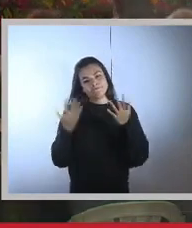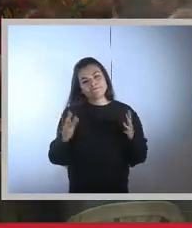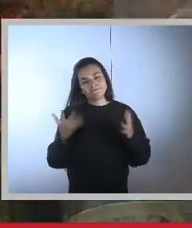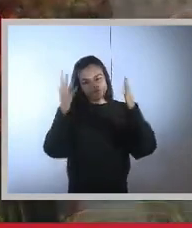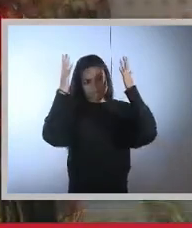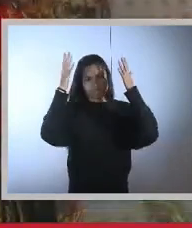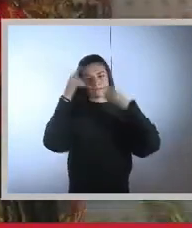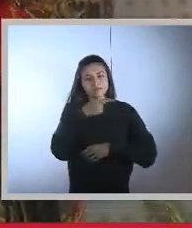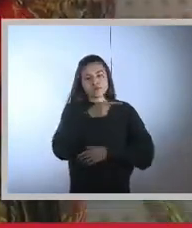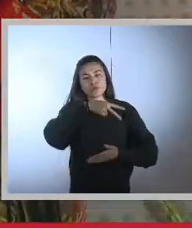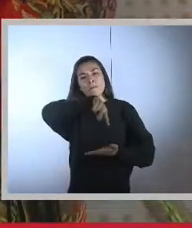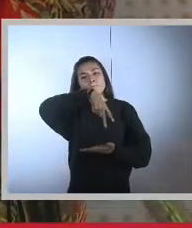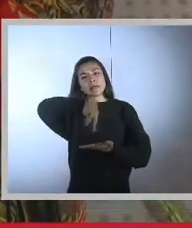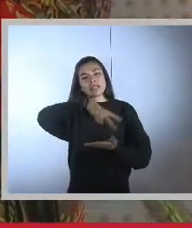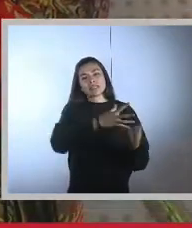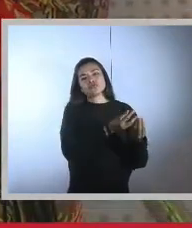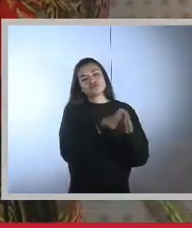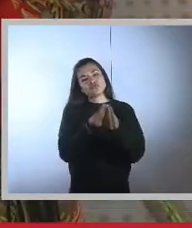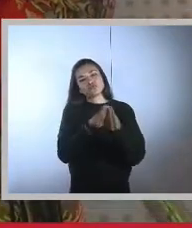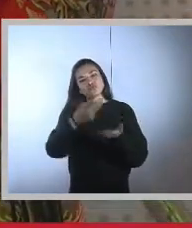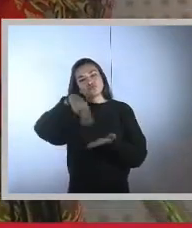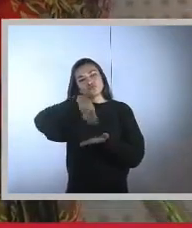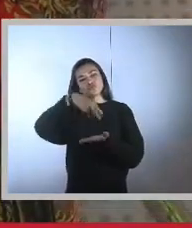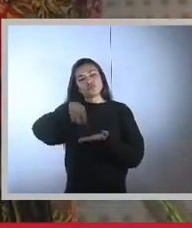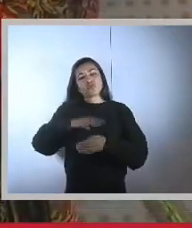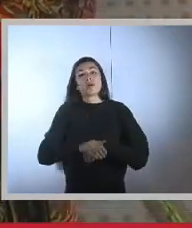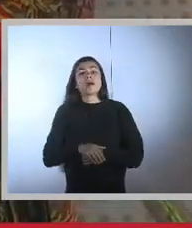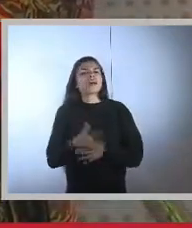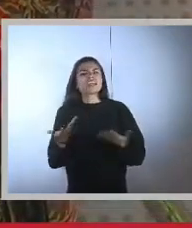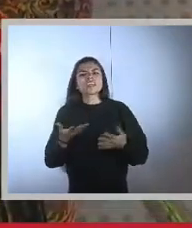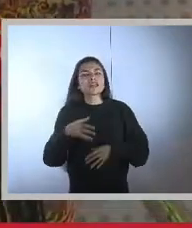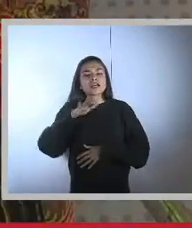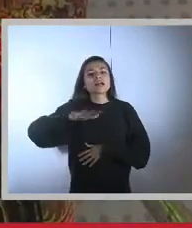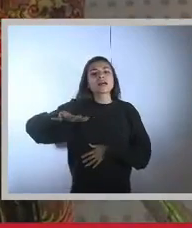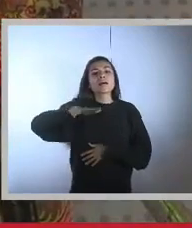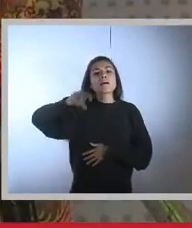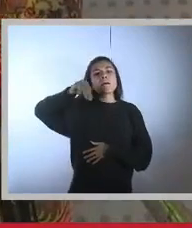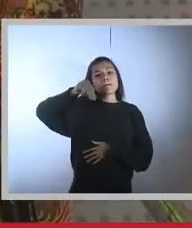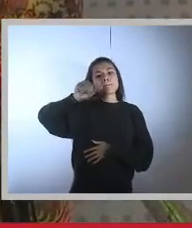estos bailarines de Mapiripán.